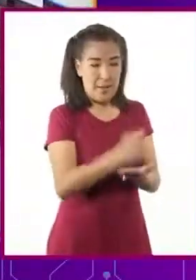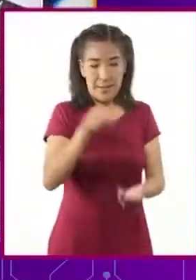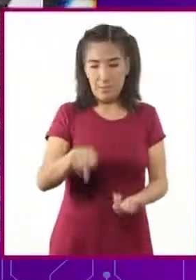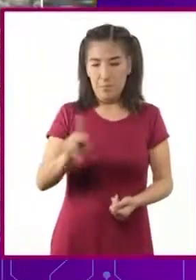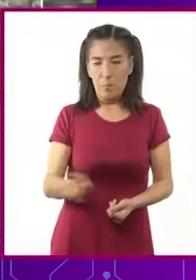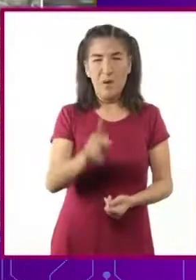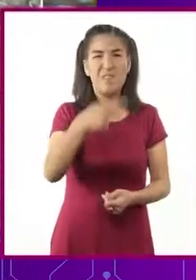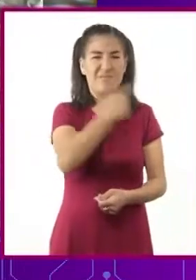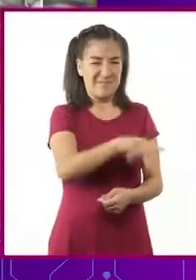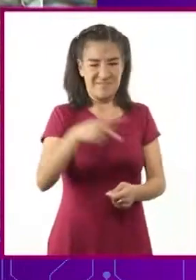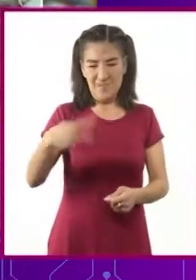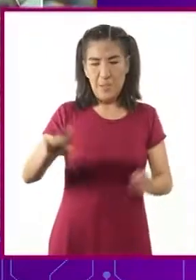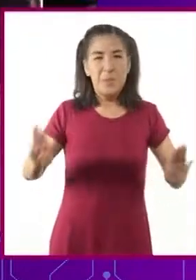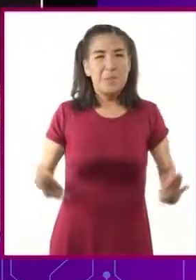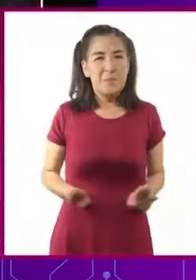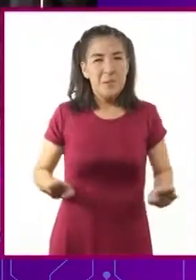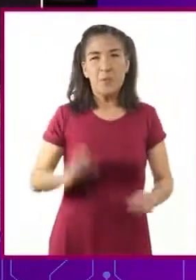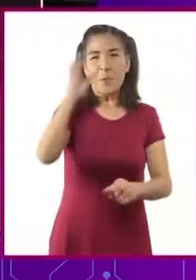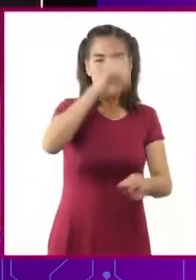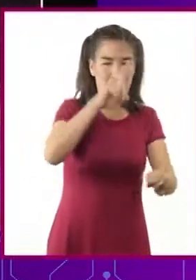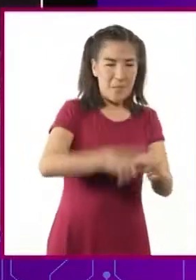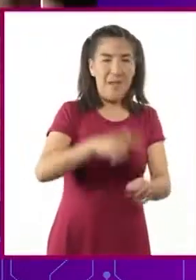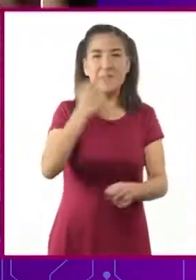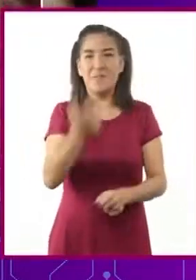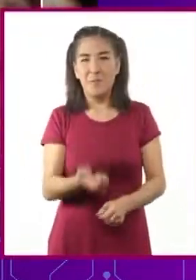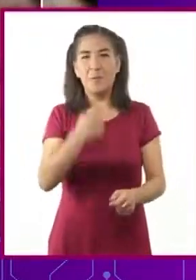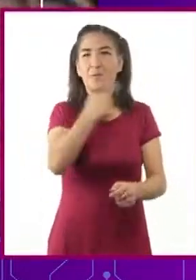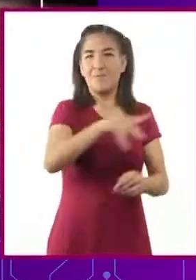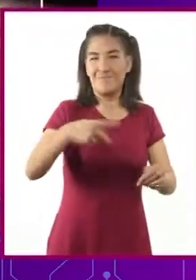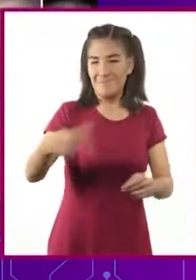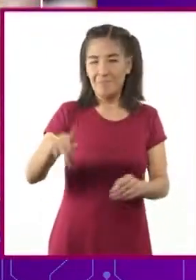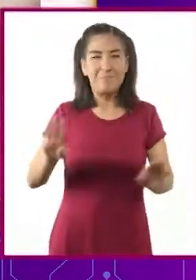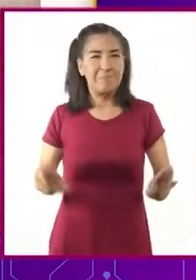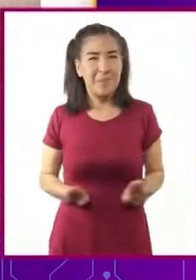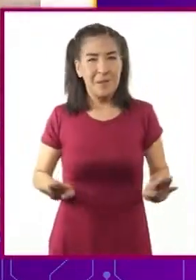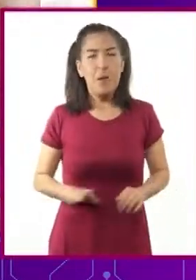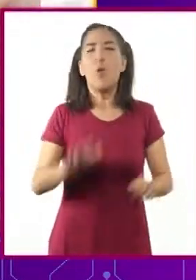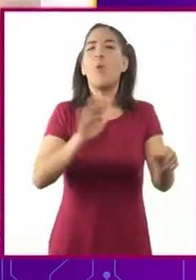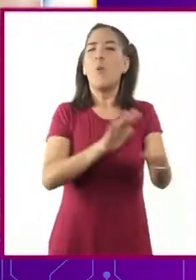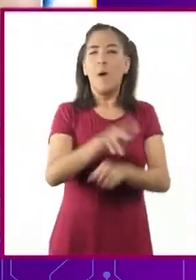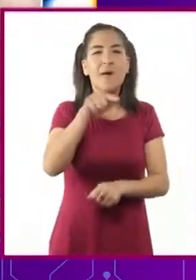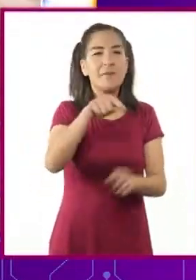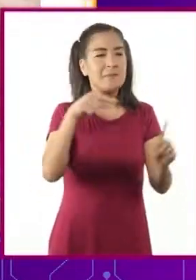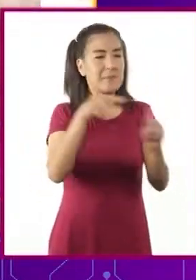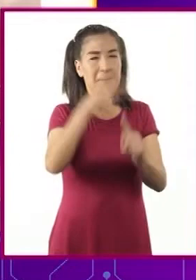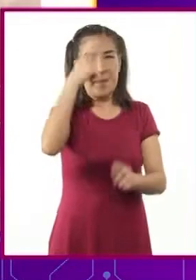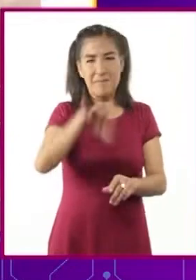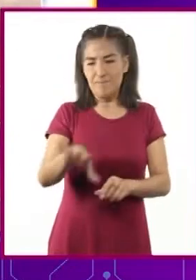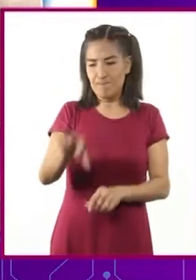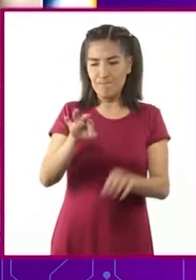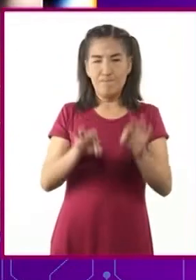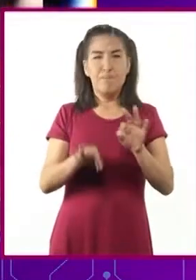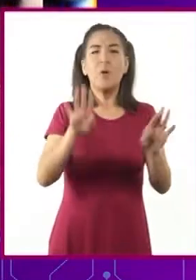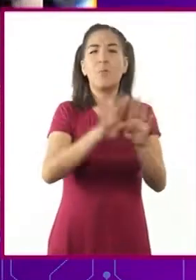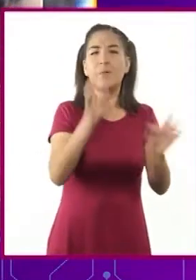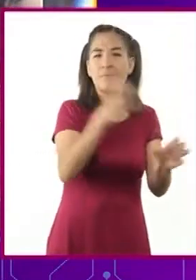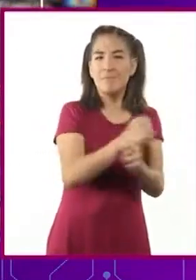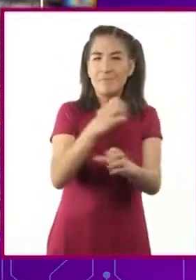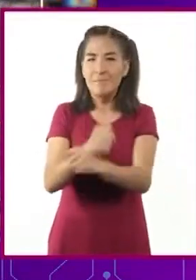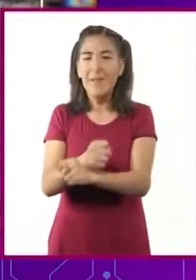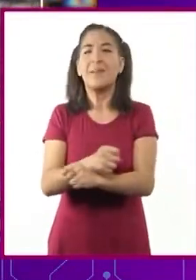características sociales, culturales y económicas propias. Uno de los principales criterios para clasificarlos es el número de